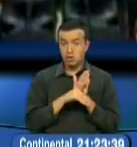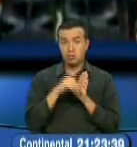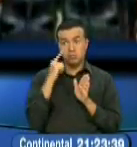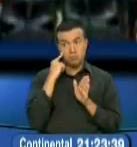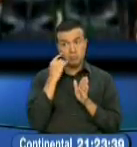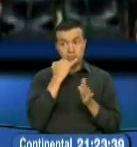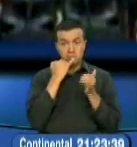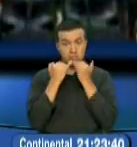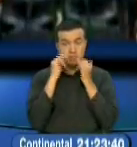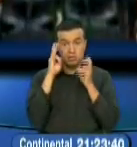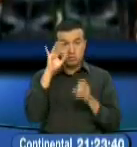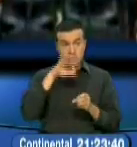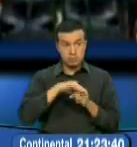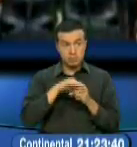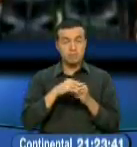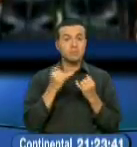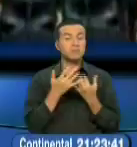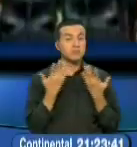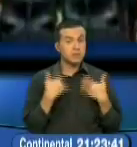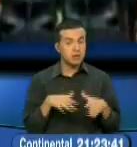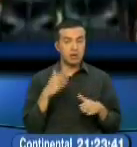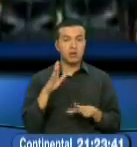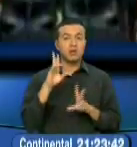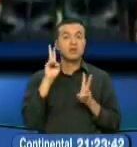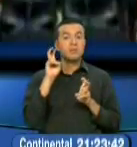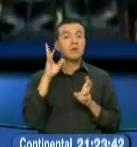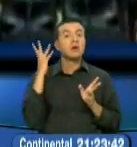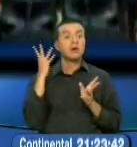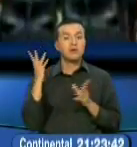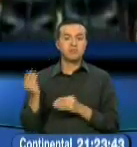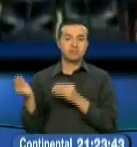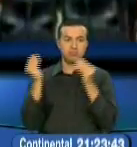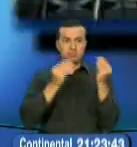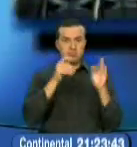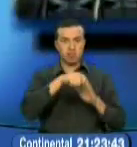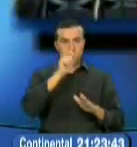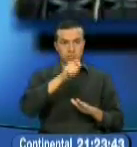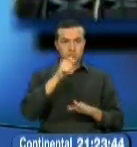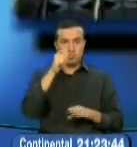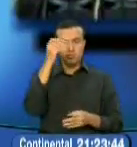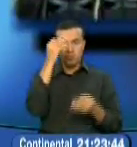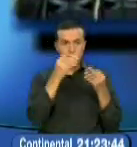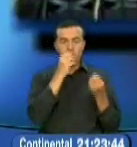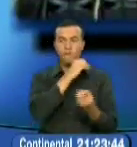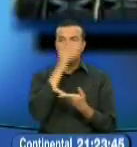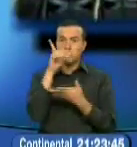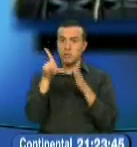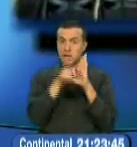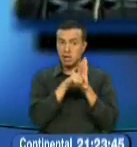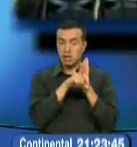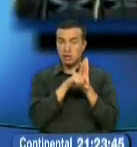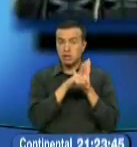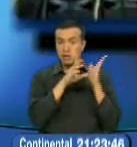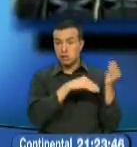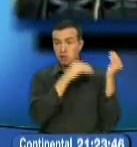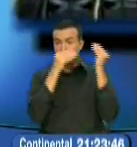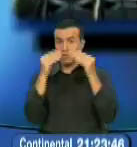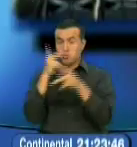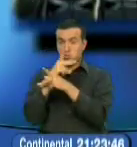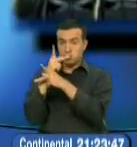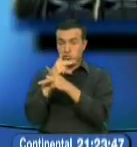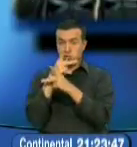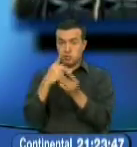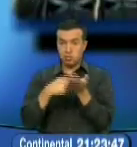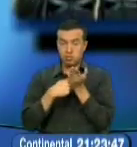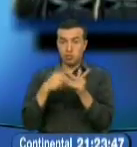presuntas infracciones electorales. Y en este caso, como presuntas, tiene que pasar al área jurídica, a que se emita un informe del área jurídica, pasará al Pleno del Consejo,